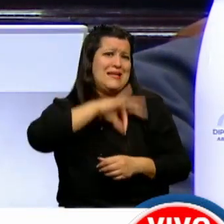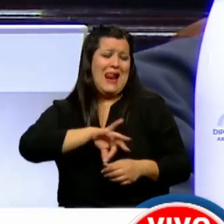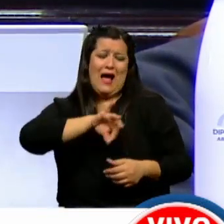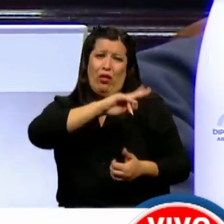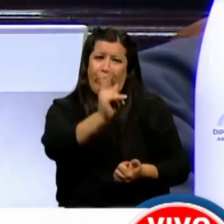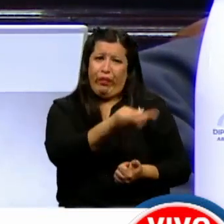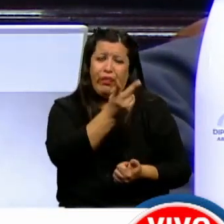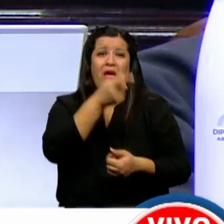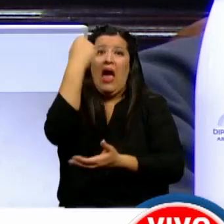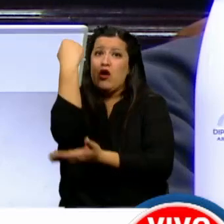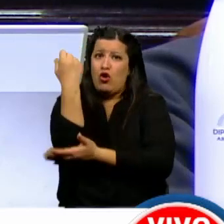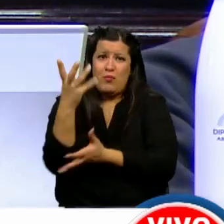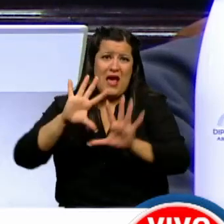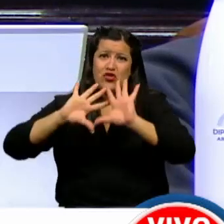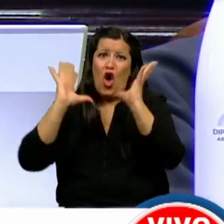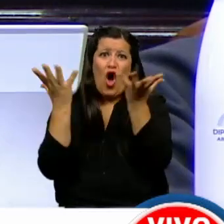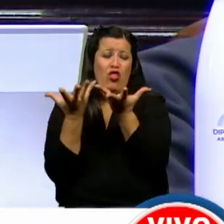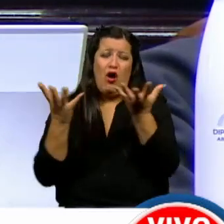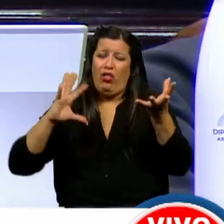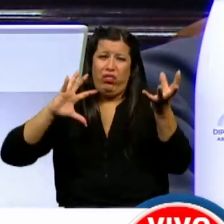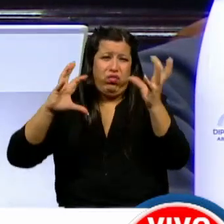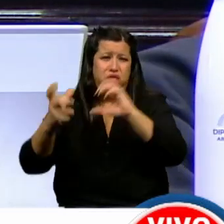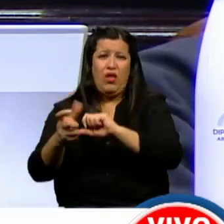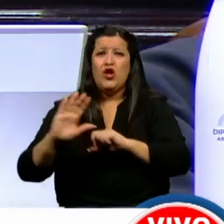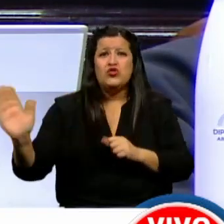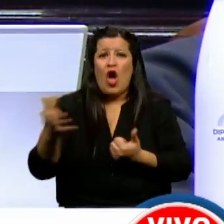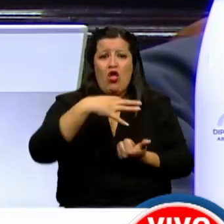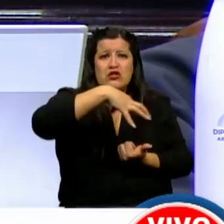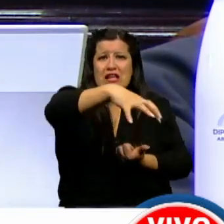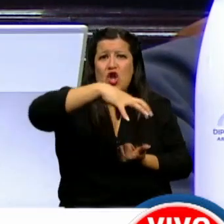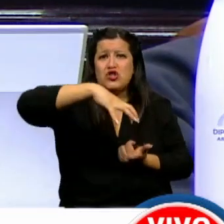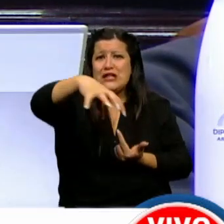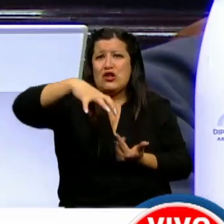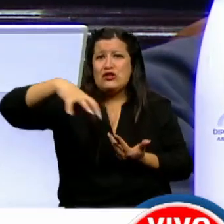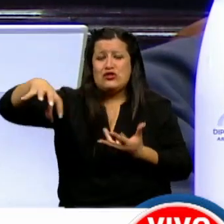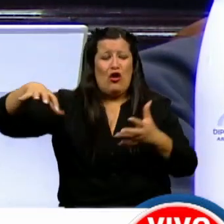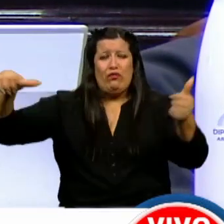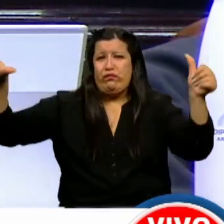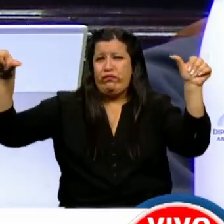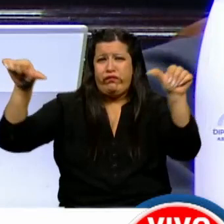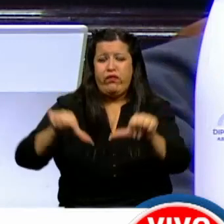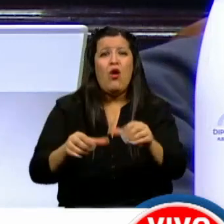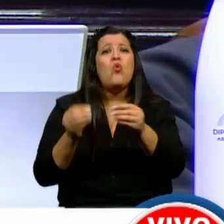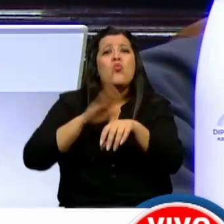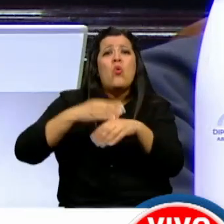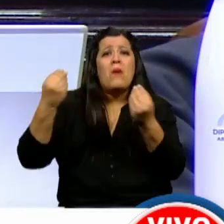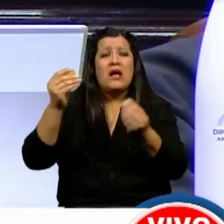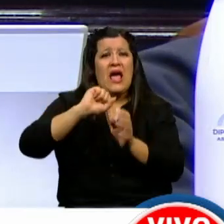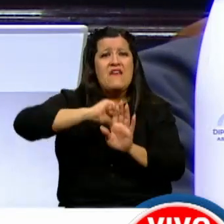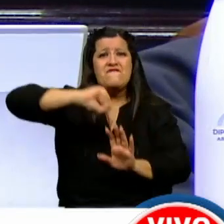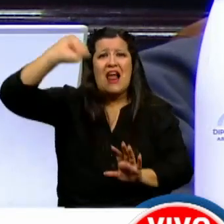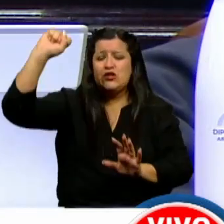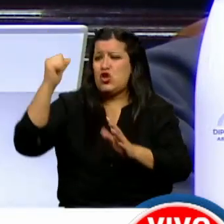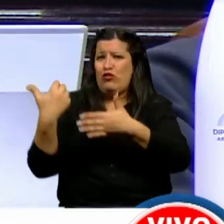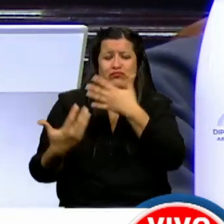cayendo toda la economía. Todos los sectores están en caída. Y esto tiene que ver con una inflación que se ha acelerado y